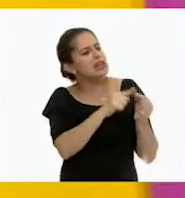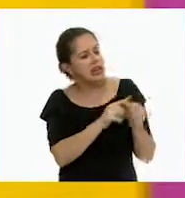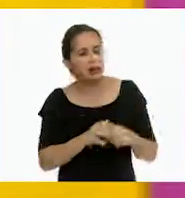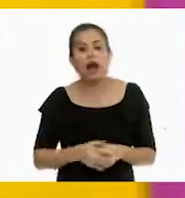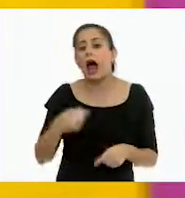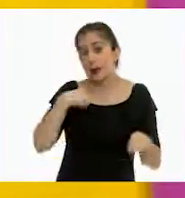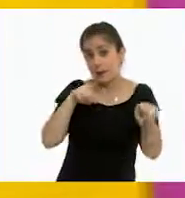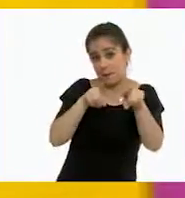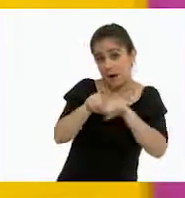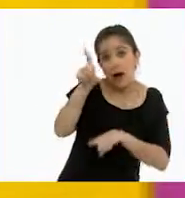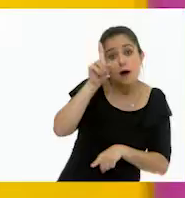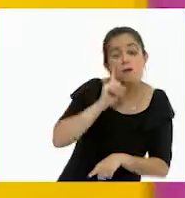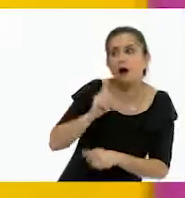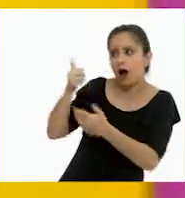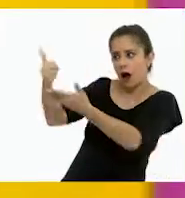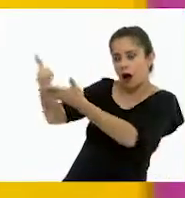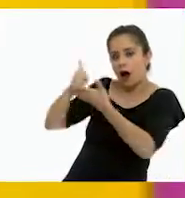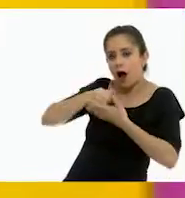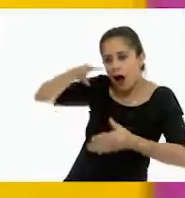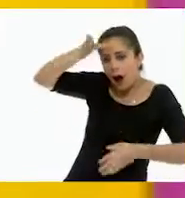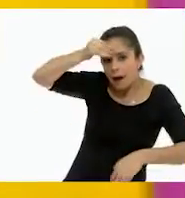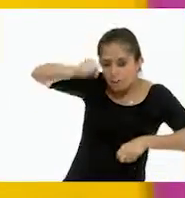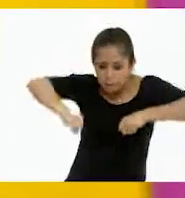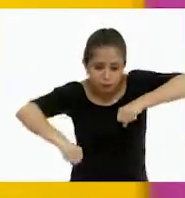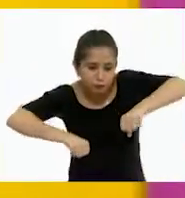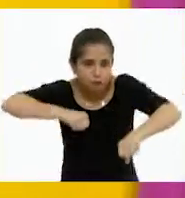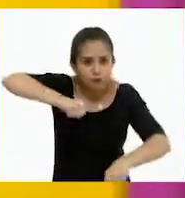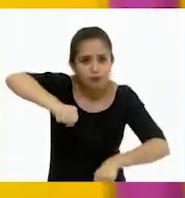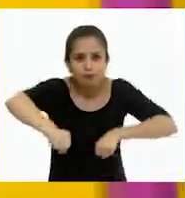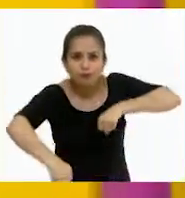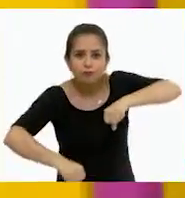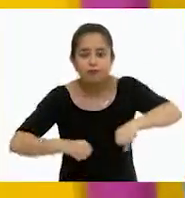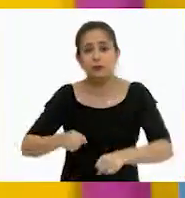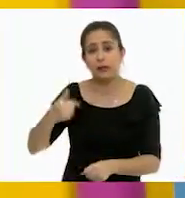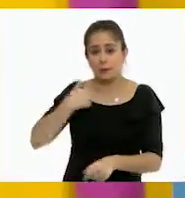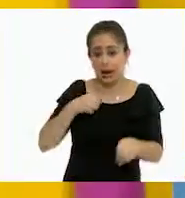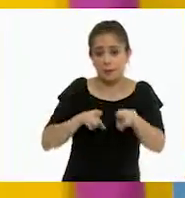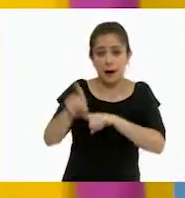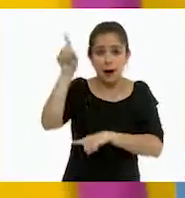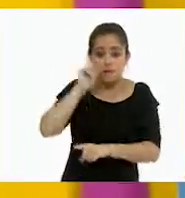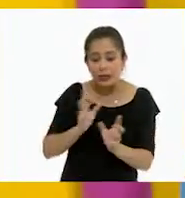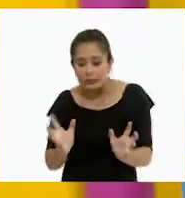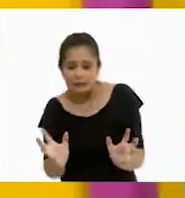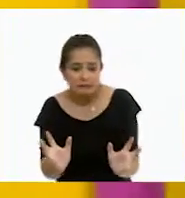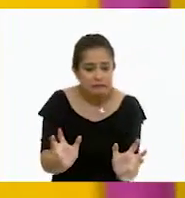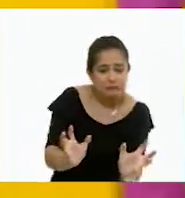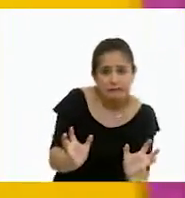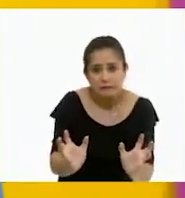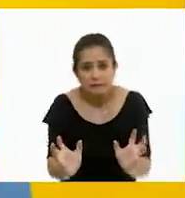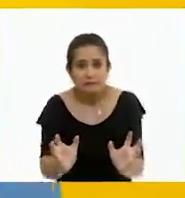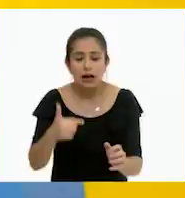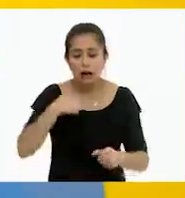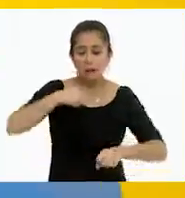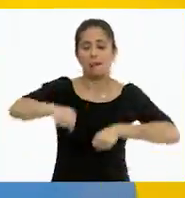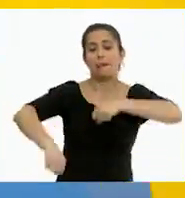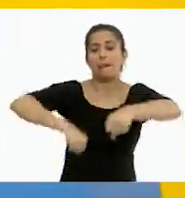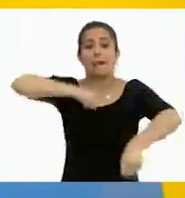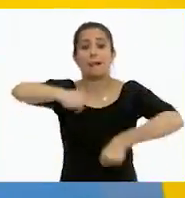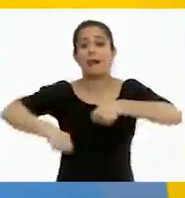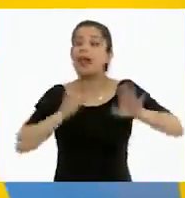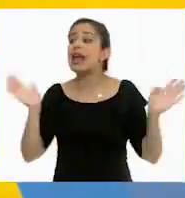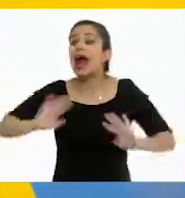hermana, ella me ayudó a aprender a andar en bici. Ella iba detrás de mí, me agarraba el asiento y pues ya una vez yo le